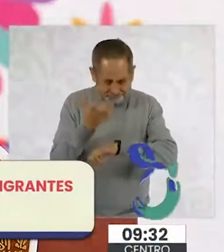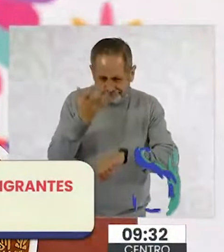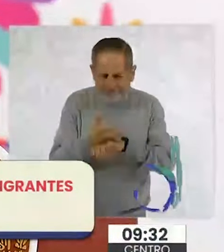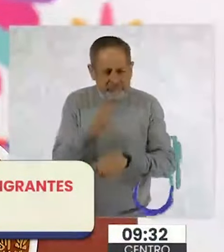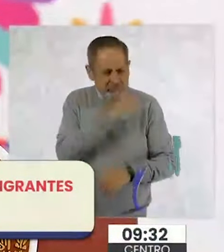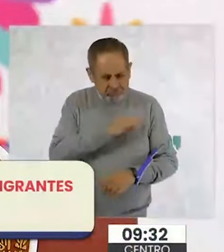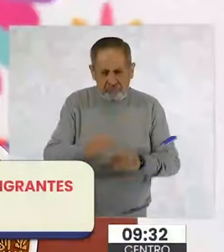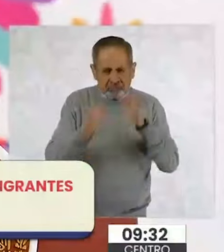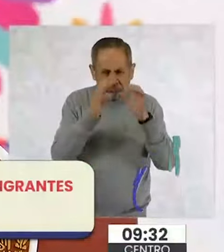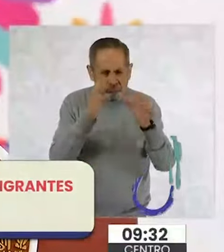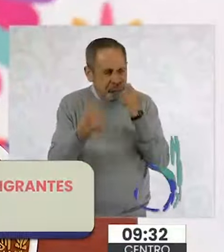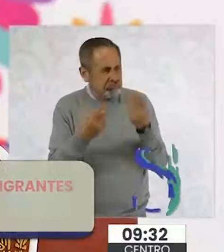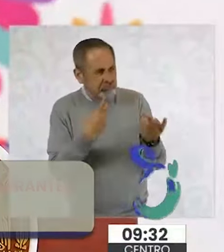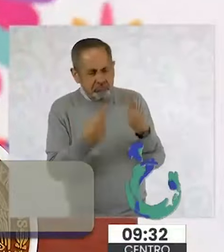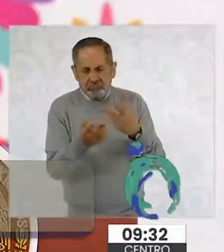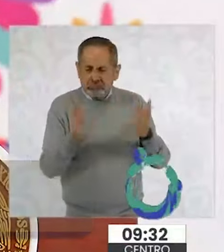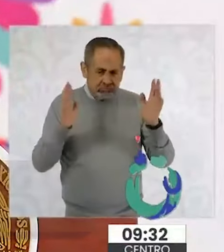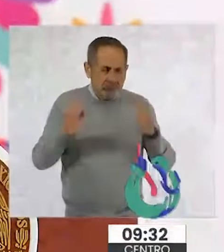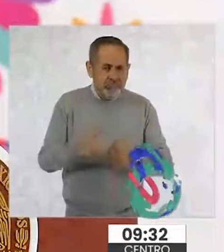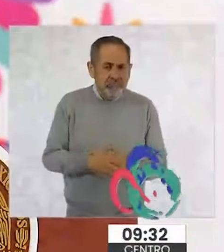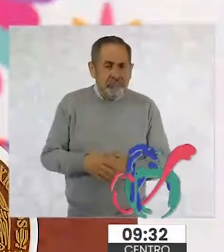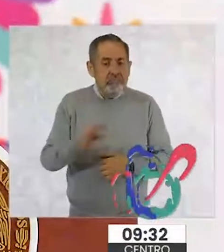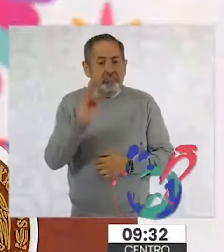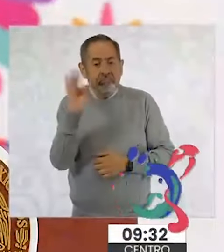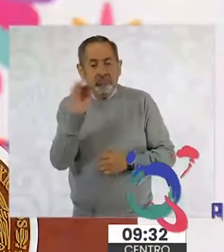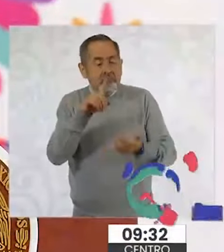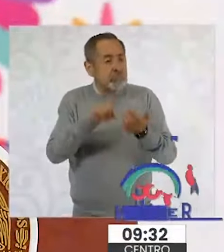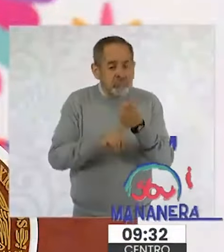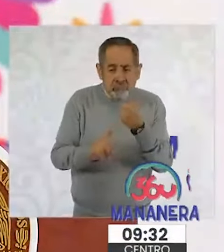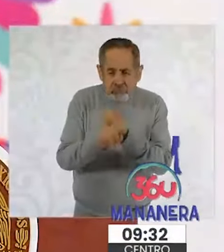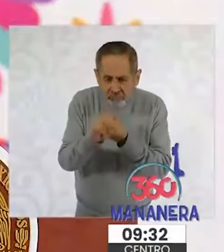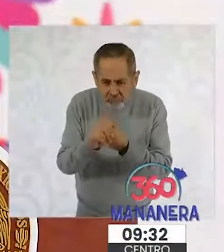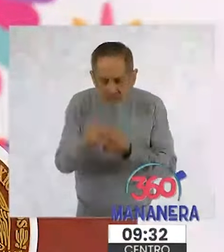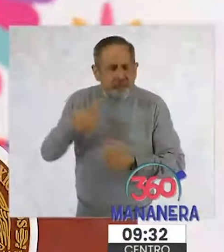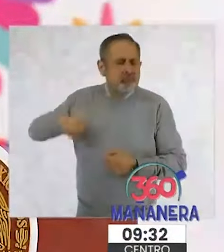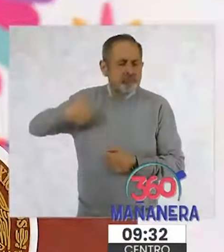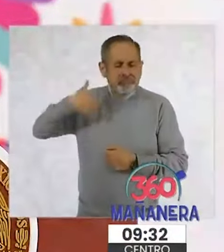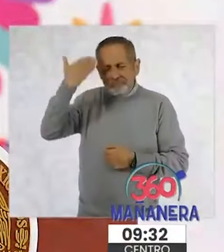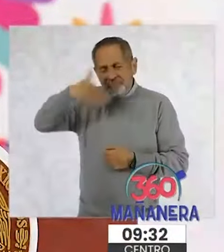presidente Trump Y si hay su problemática la la vamos a saber resolver